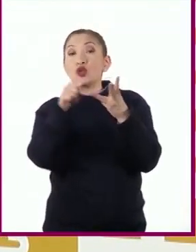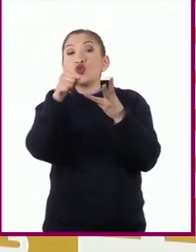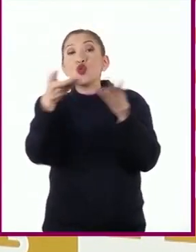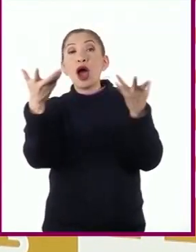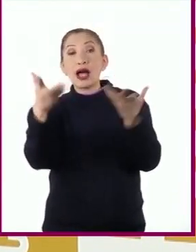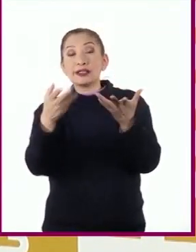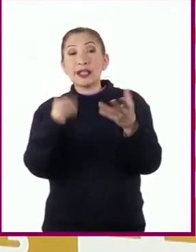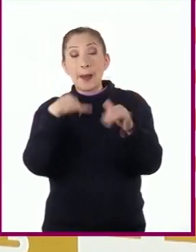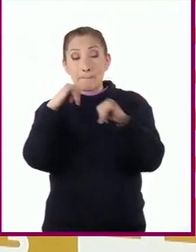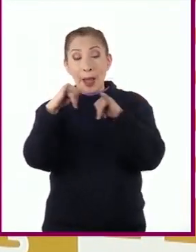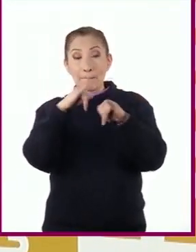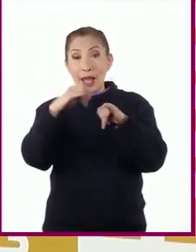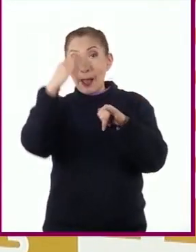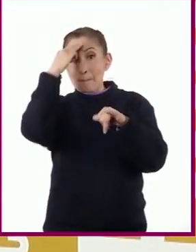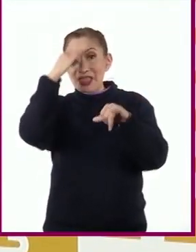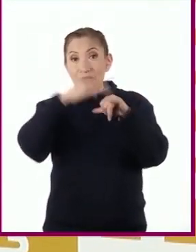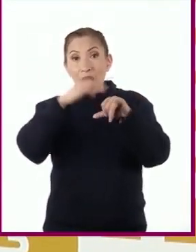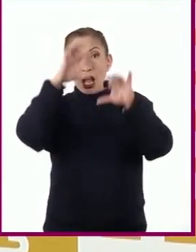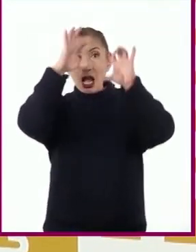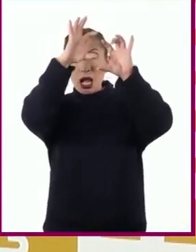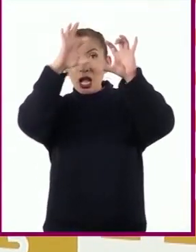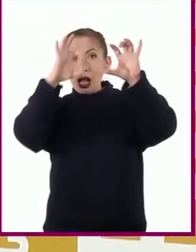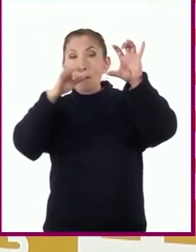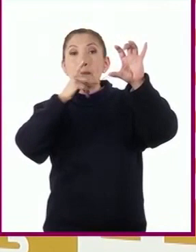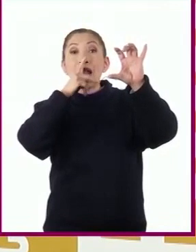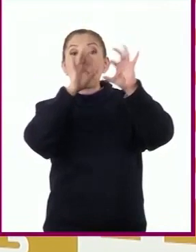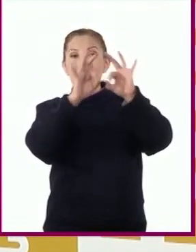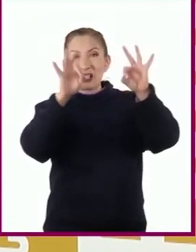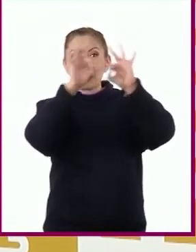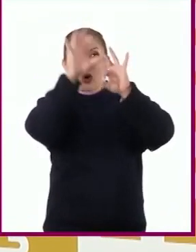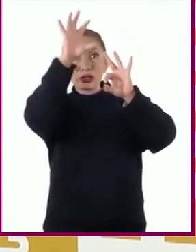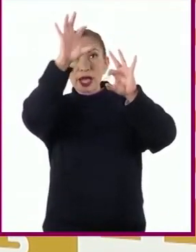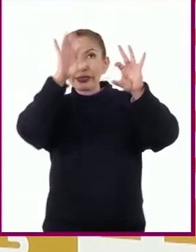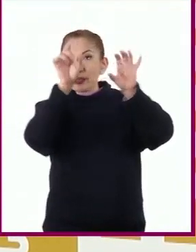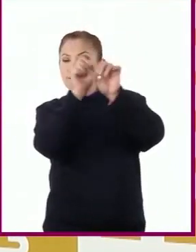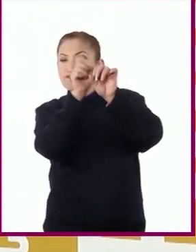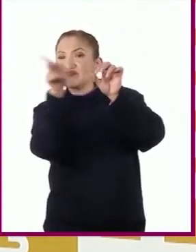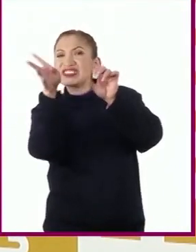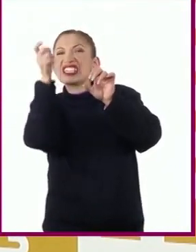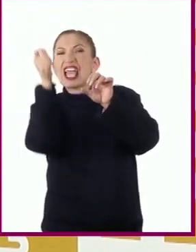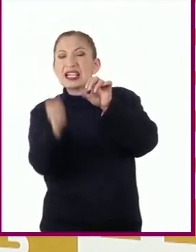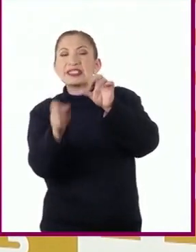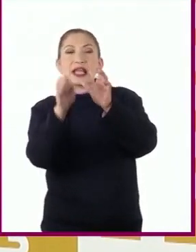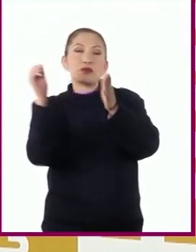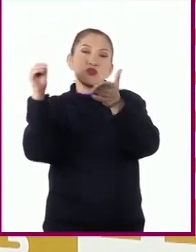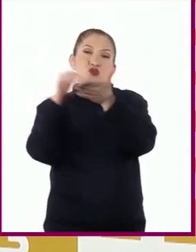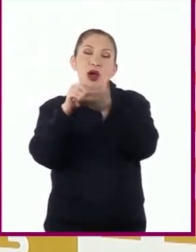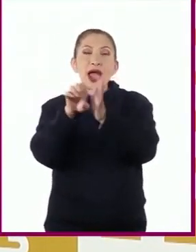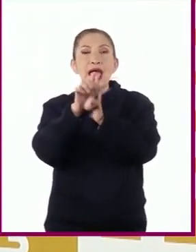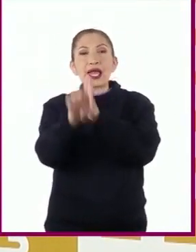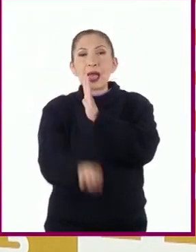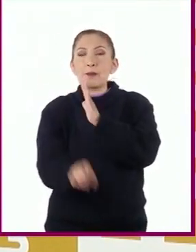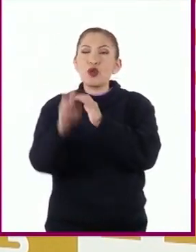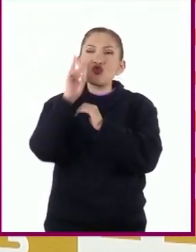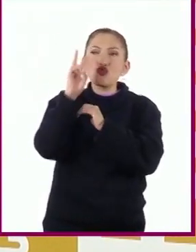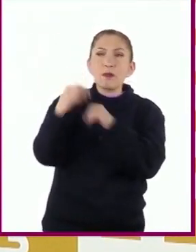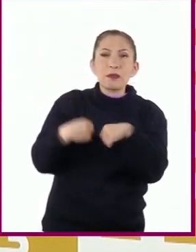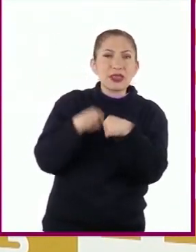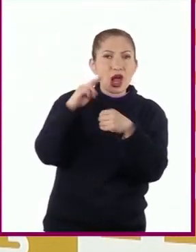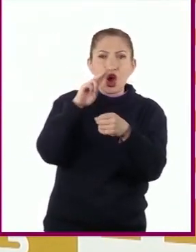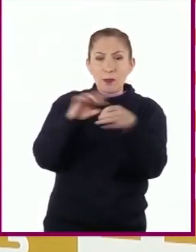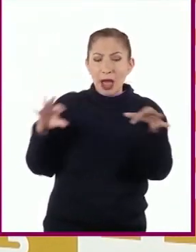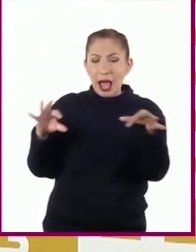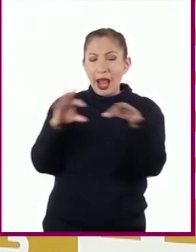Realicen un mapa mental utilizando los conceptos principales. No olviden incluir ejemplos de la vida cotidiana.